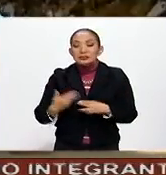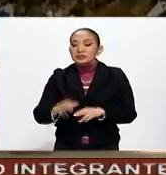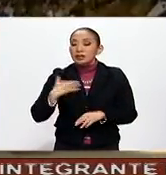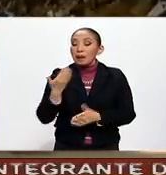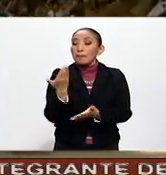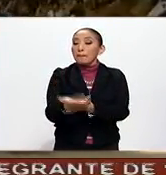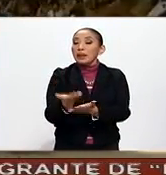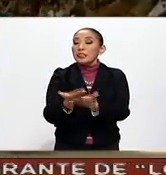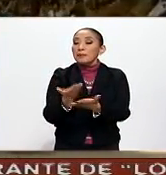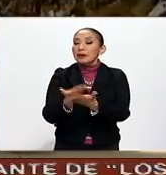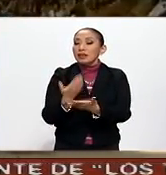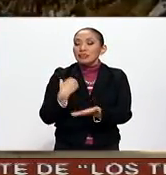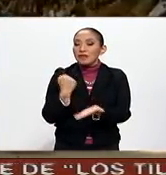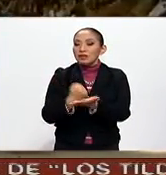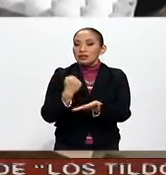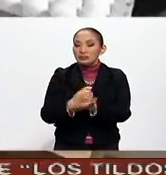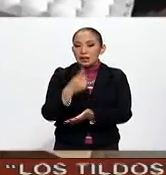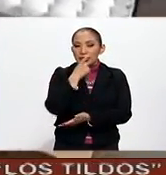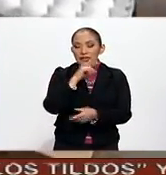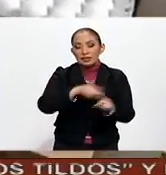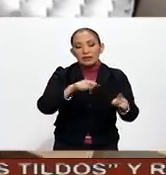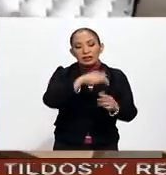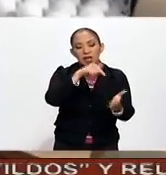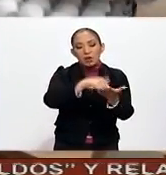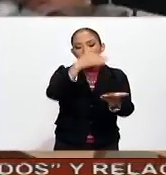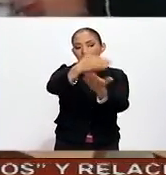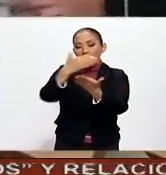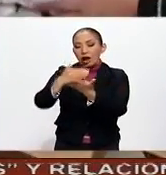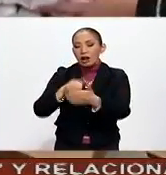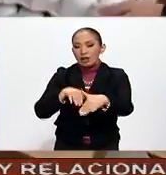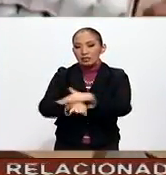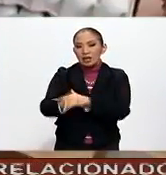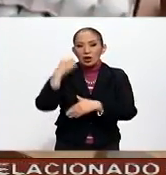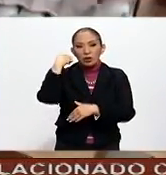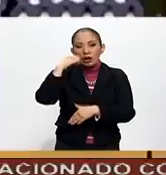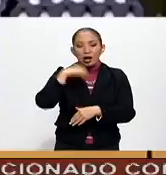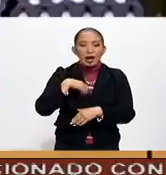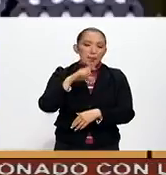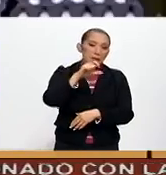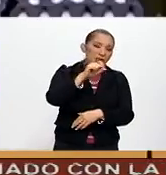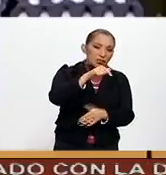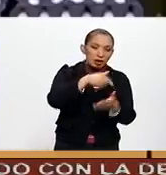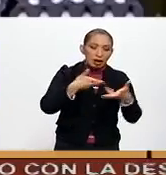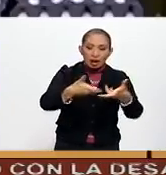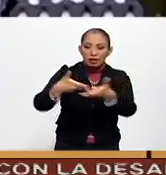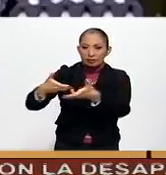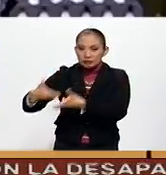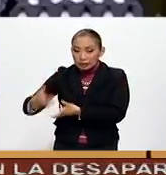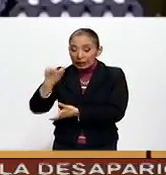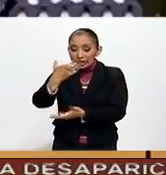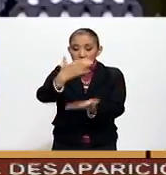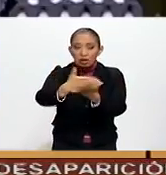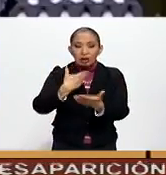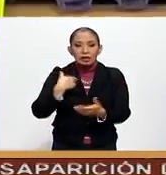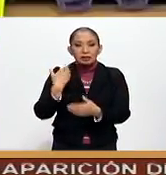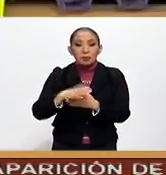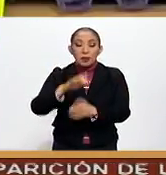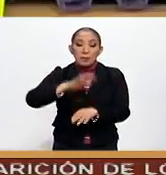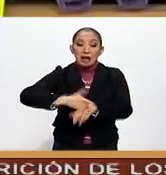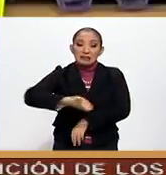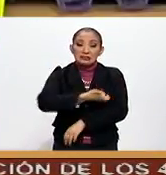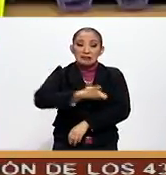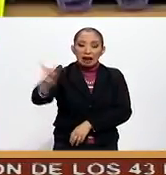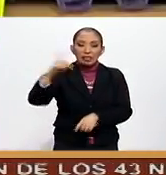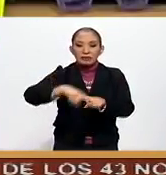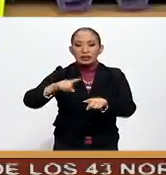cumplan sus demandas. Mantiene cerrados diferentes puntos de acceso a la entidad, por lo menos 20. Estos bloqueos provocaron el incremento